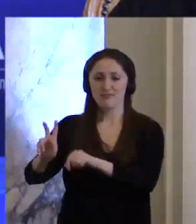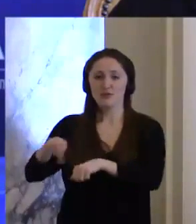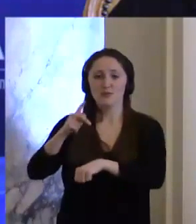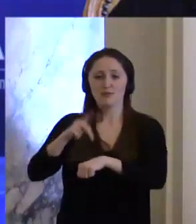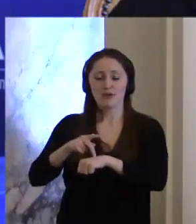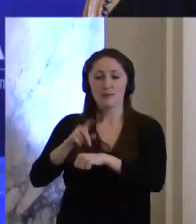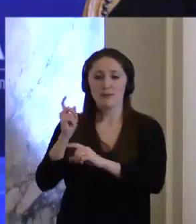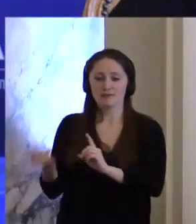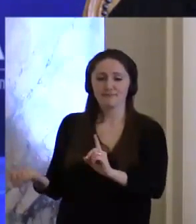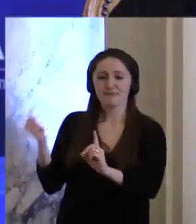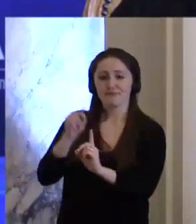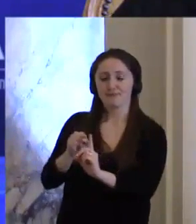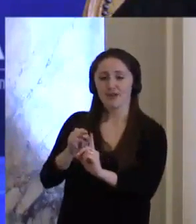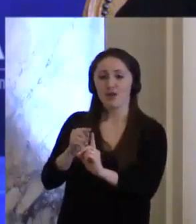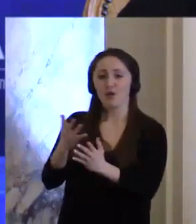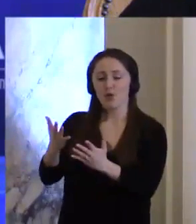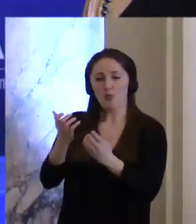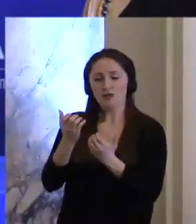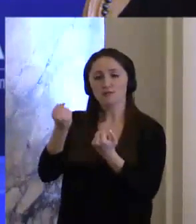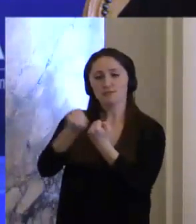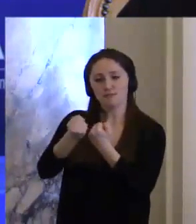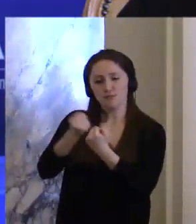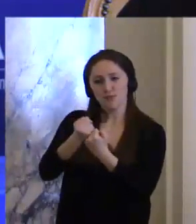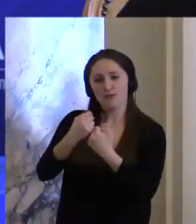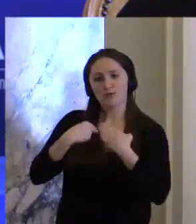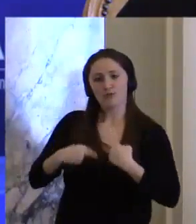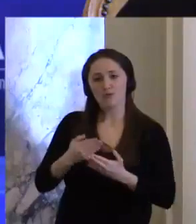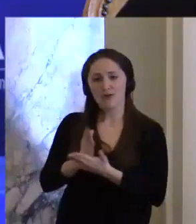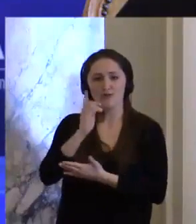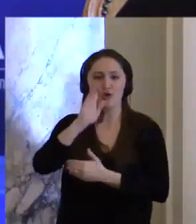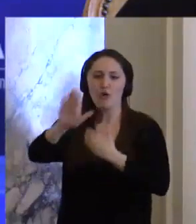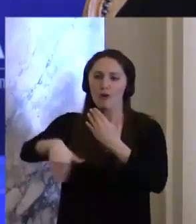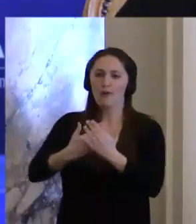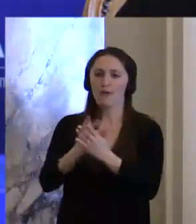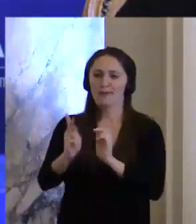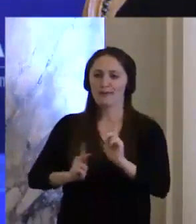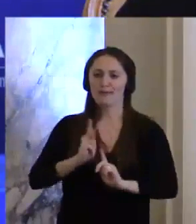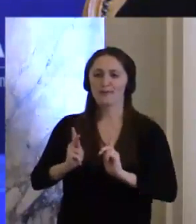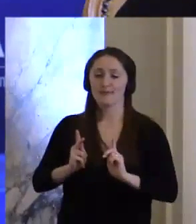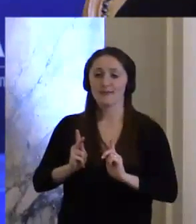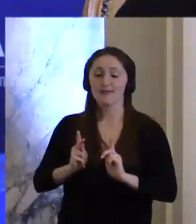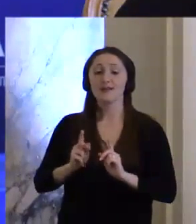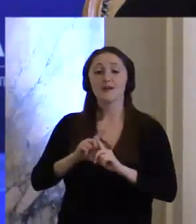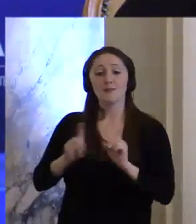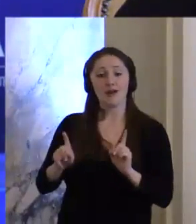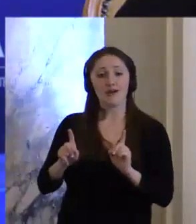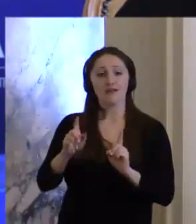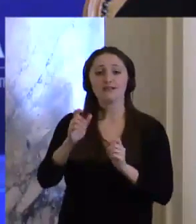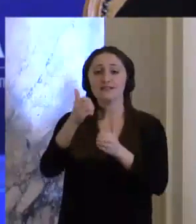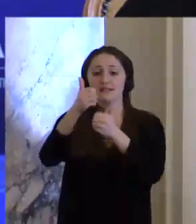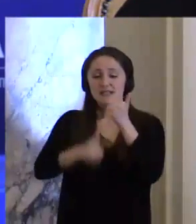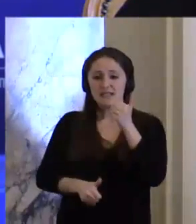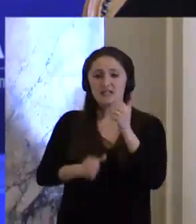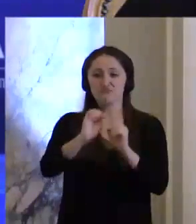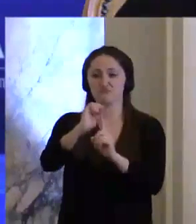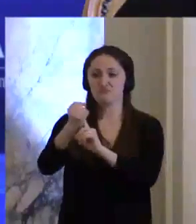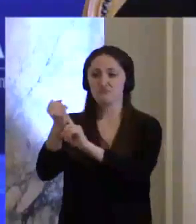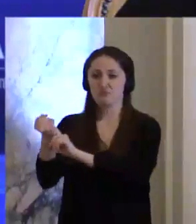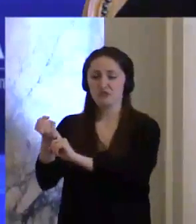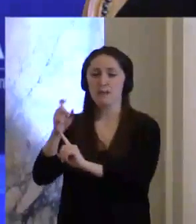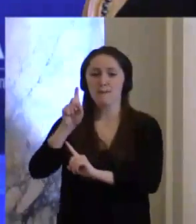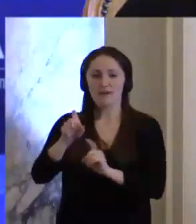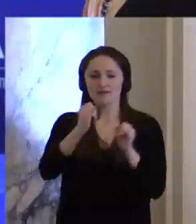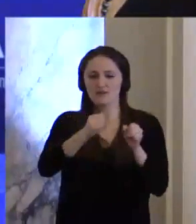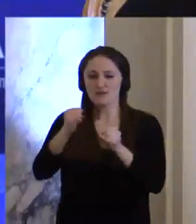Sin embargo, tenemos que ver caso por caso las situaciones en los países y cómo podemos trabajar con las autoridades